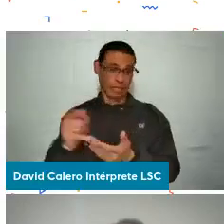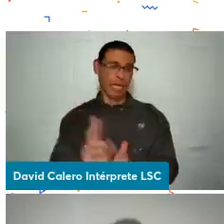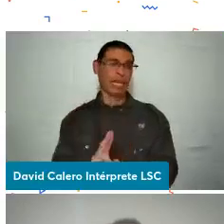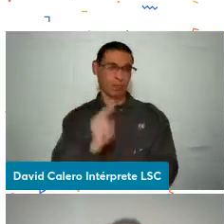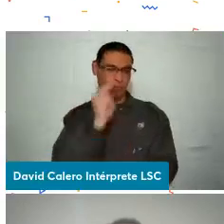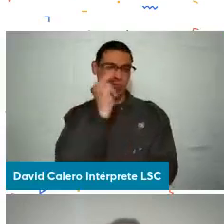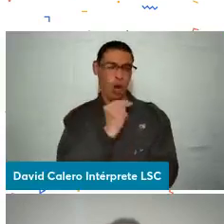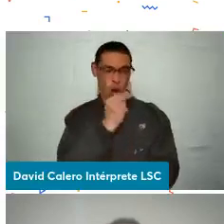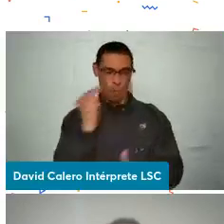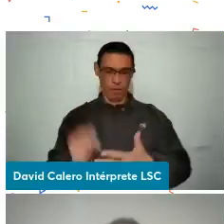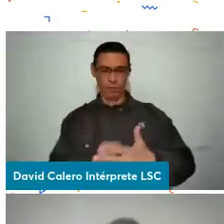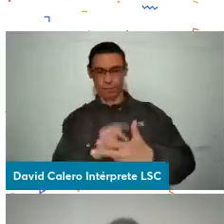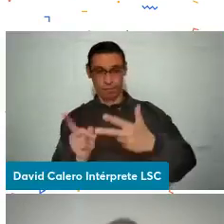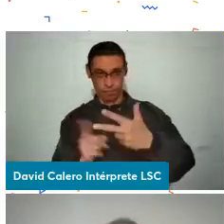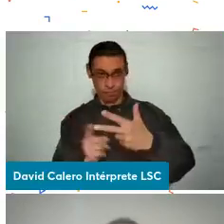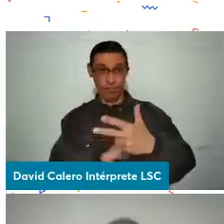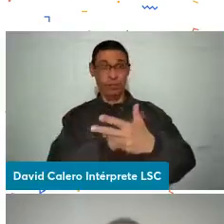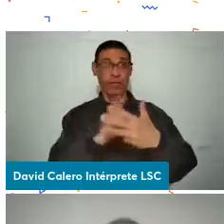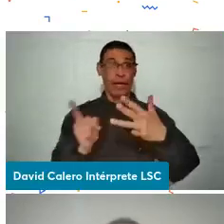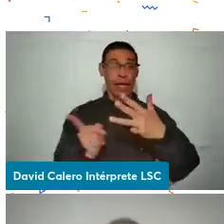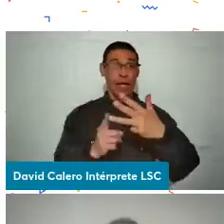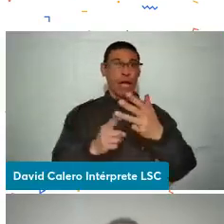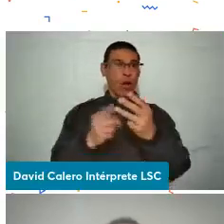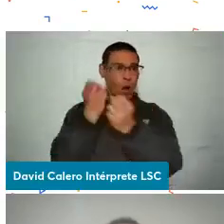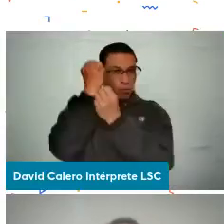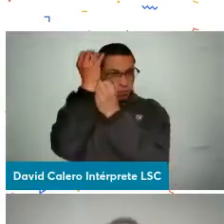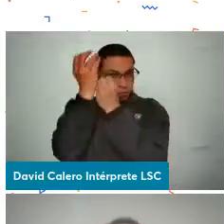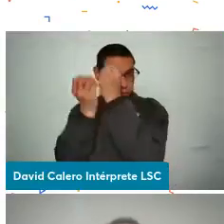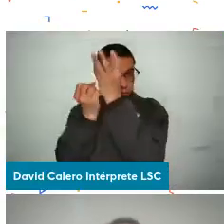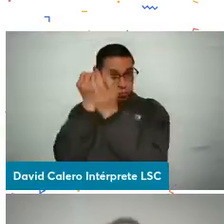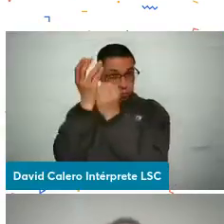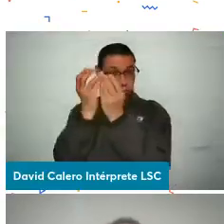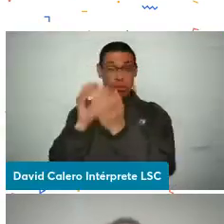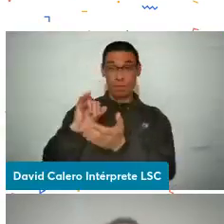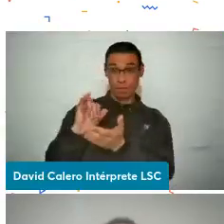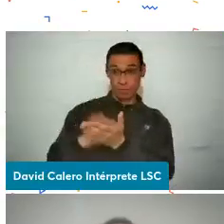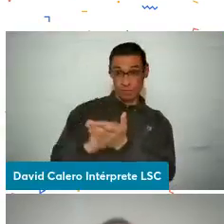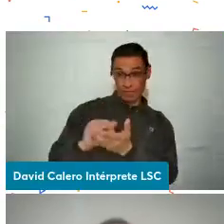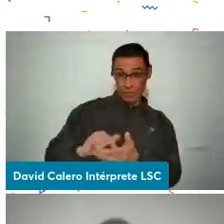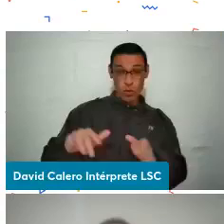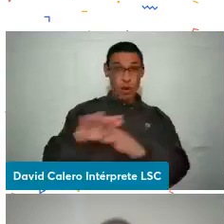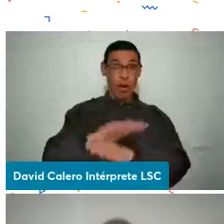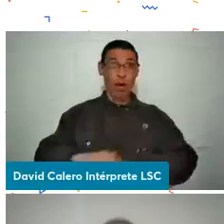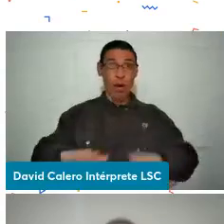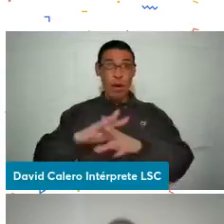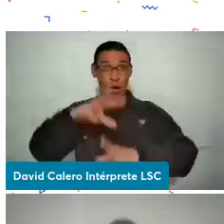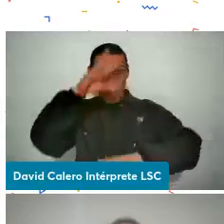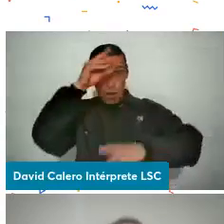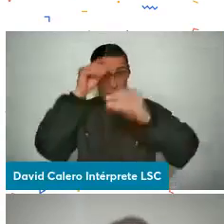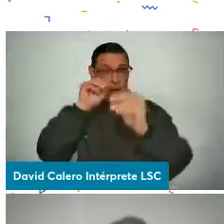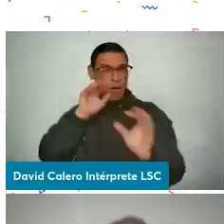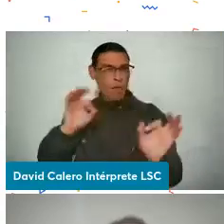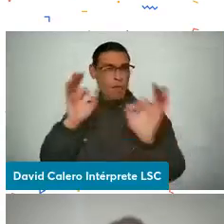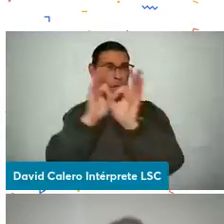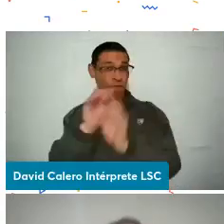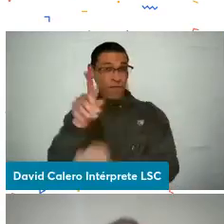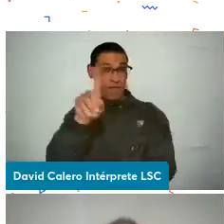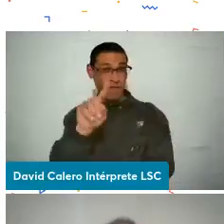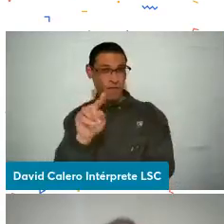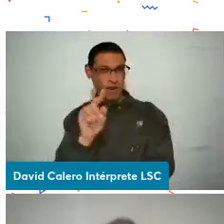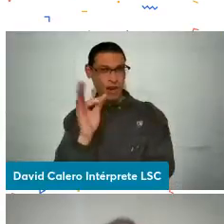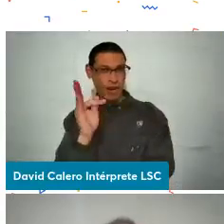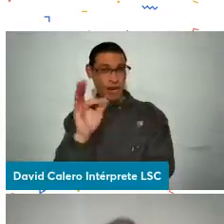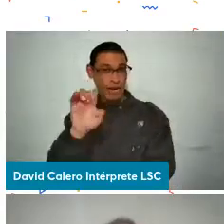la creatividad. Pues resulta que este ambiente de aprendizaje con este enfoque STEM permite potencializar